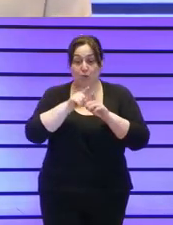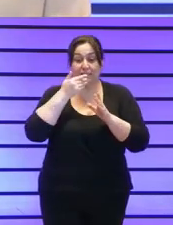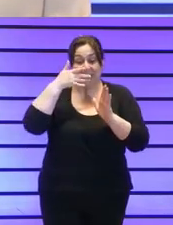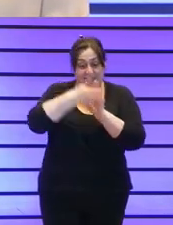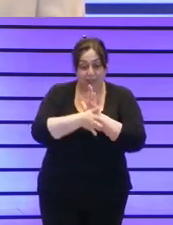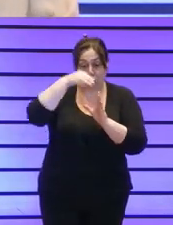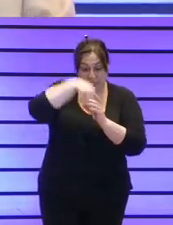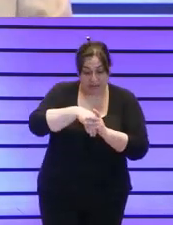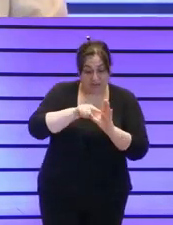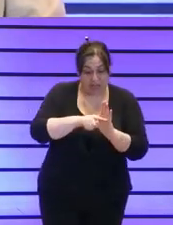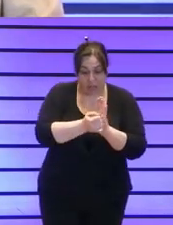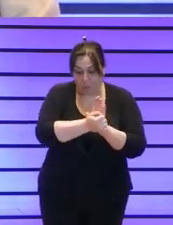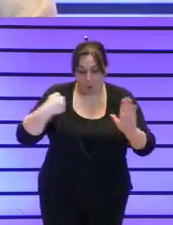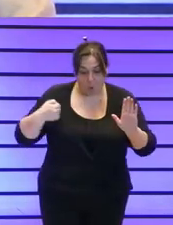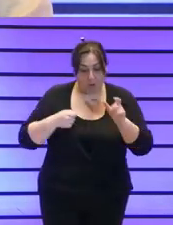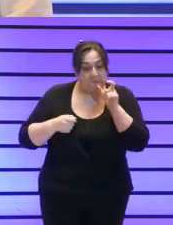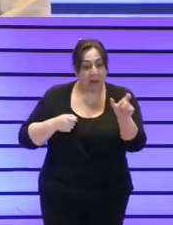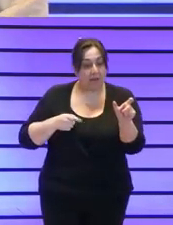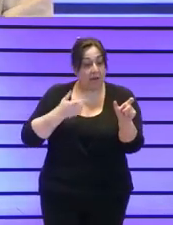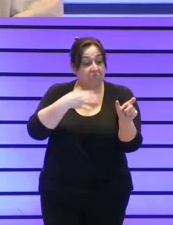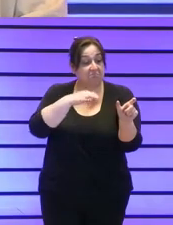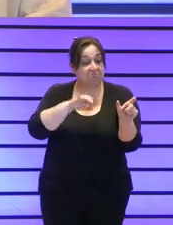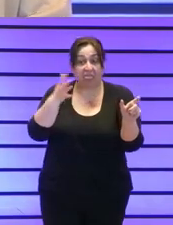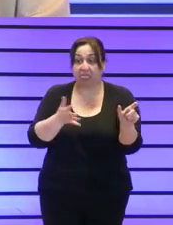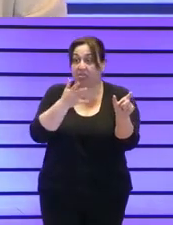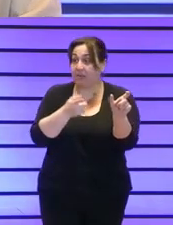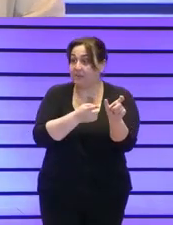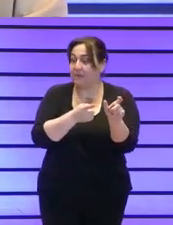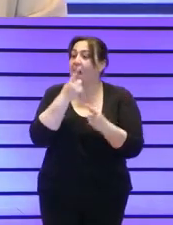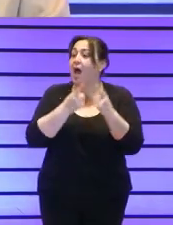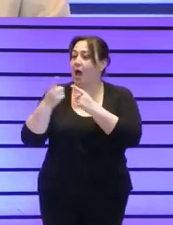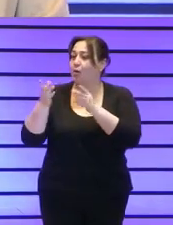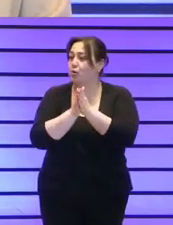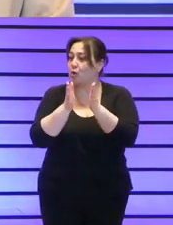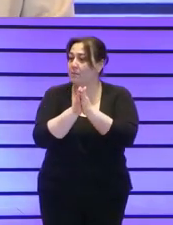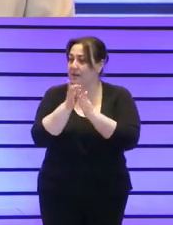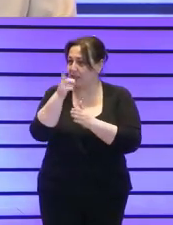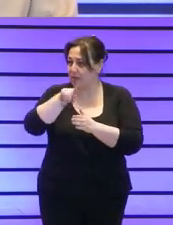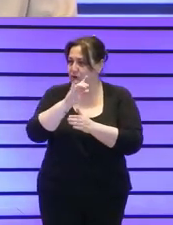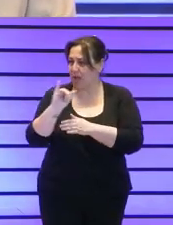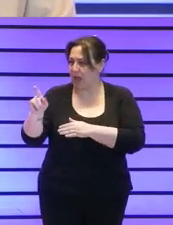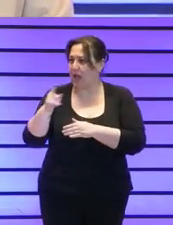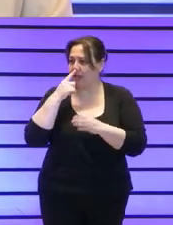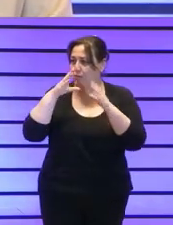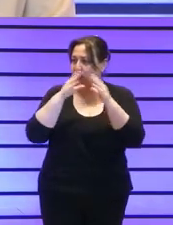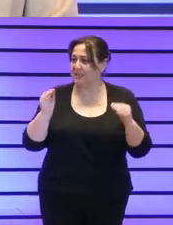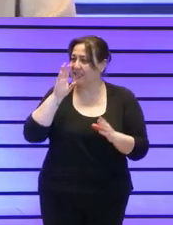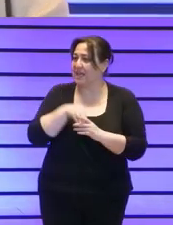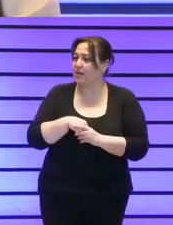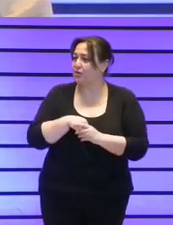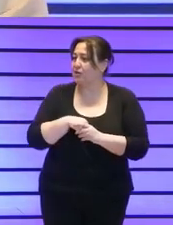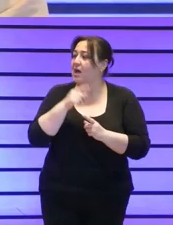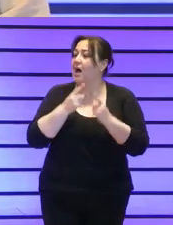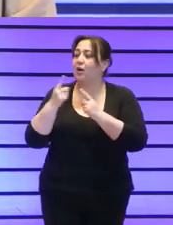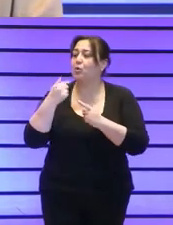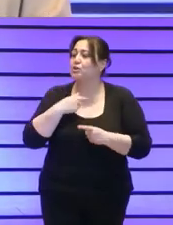contenido, ¿no? Se acaba vaciando de contenido. De hecho, algunos colegas, y aquí hay colegas insignes universitarios, ya no